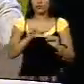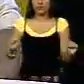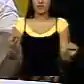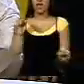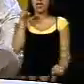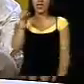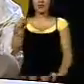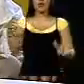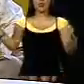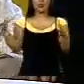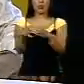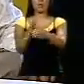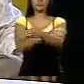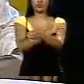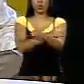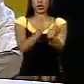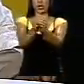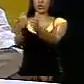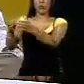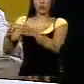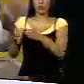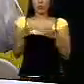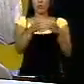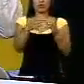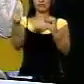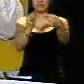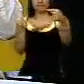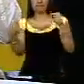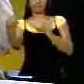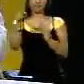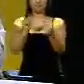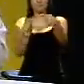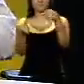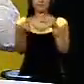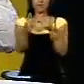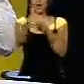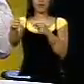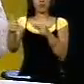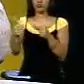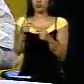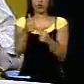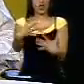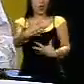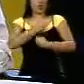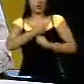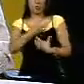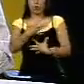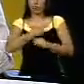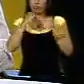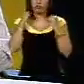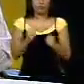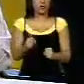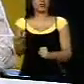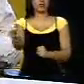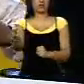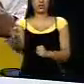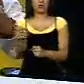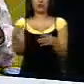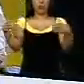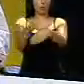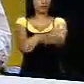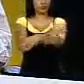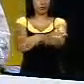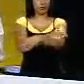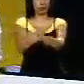20 precandidatos. Entonces dicen, bueno, pero vamos a demostrar que estamos unidos y demostrar que estamos unidos, como no se pueden poner de acuerdo, entonces inventaron ahora,